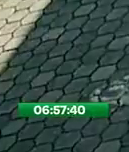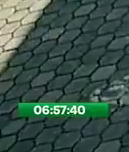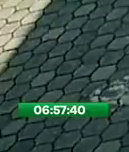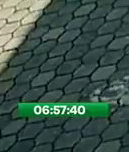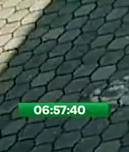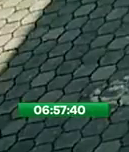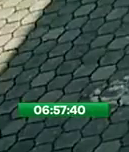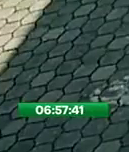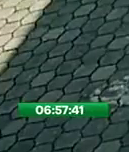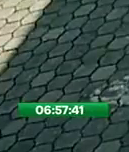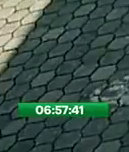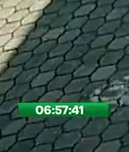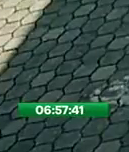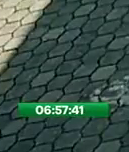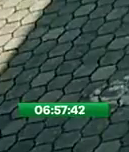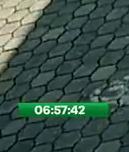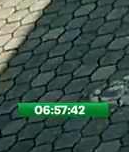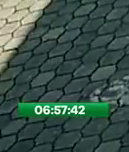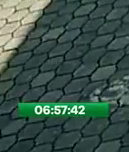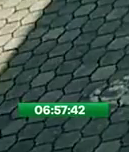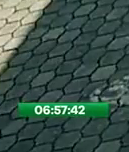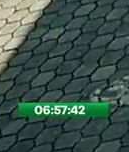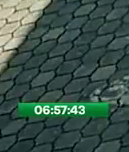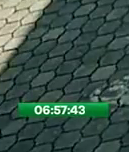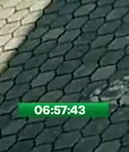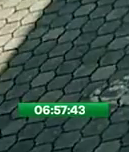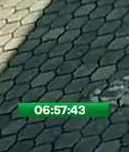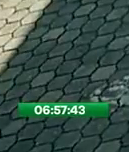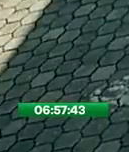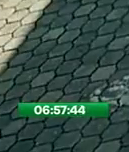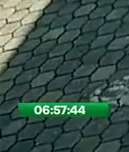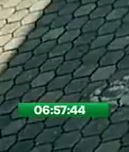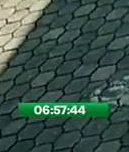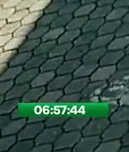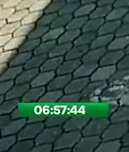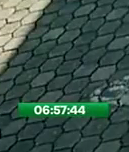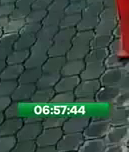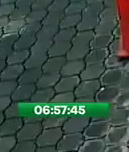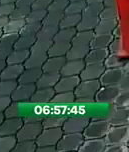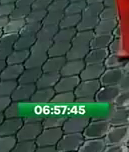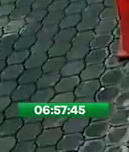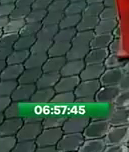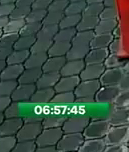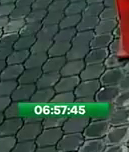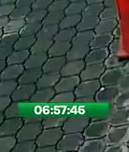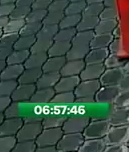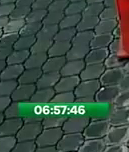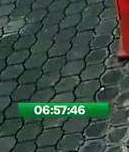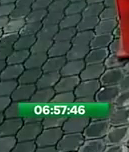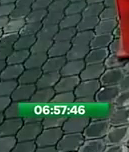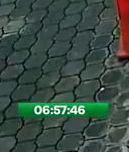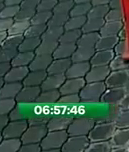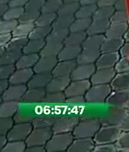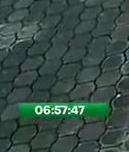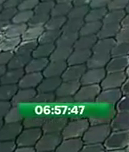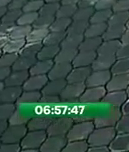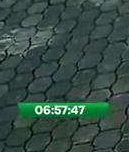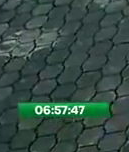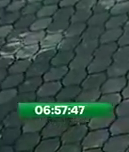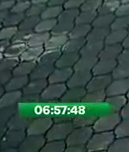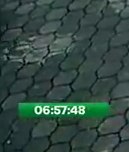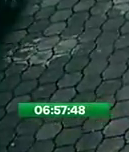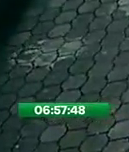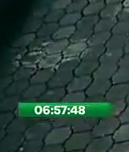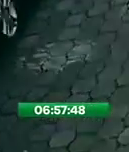lo han dedicado a los teléfonos. Antes eran los zapatos, las gorras. ¿Te acuerdas? Los zapatos, el chino. Pasa. Le hacen el chino, paga el precio para